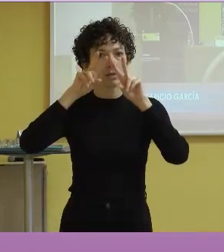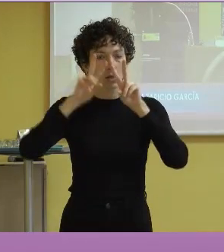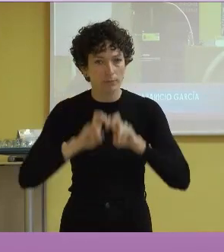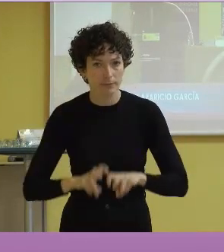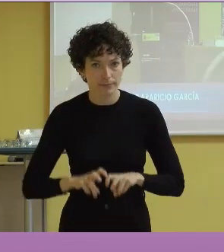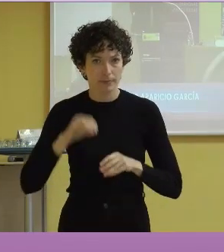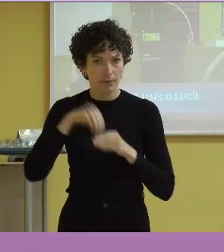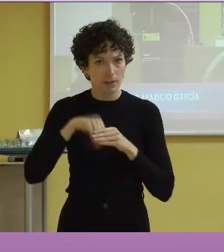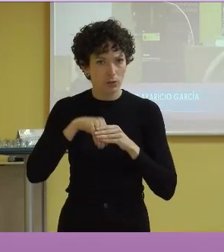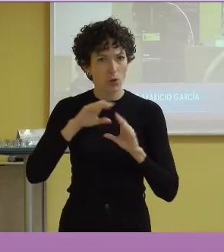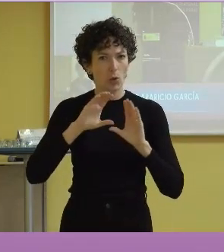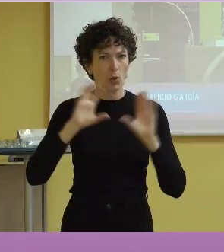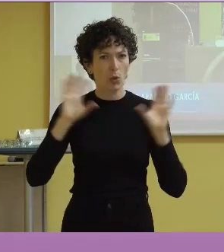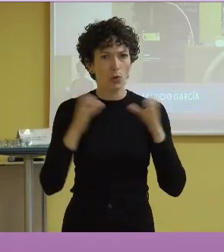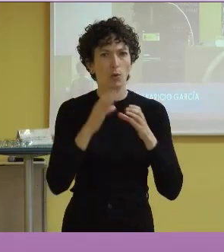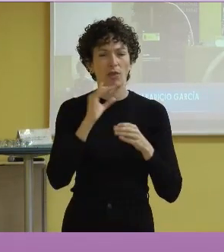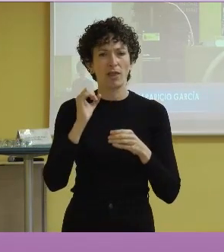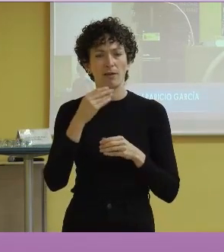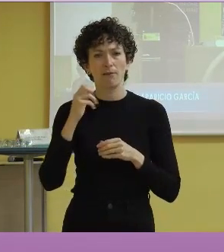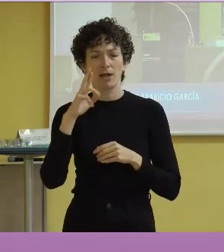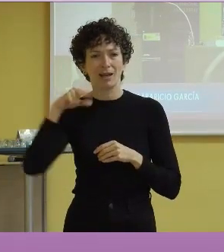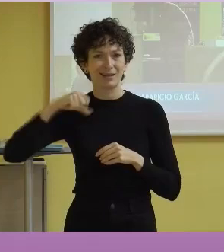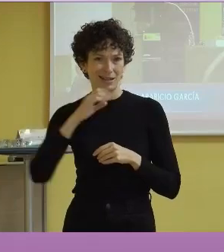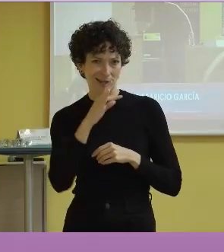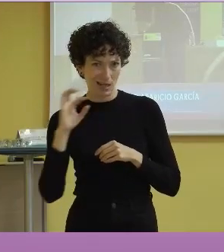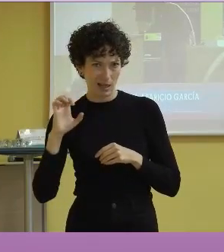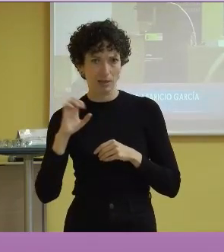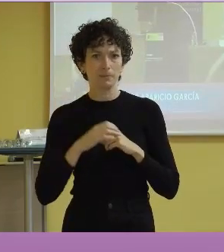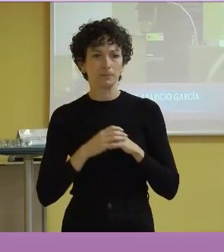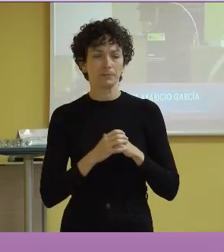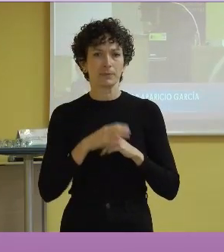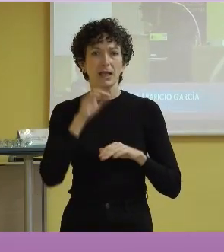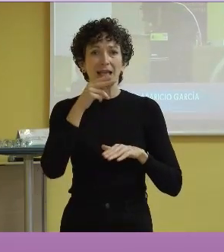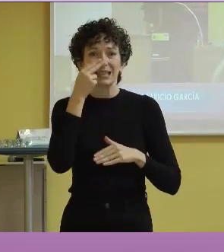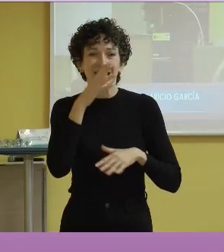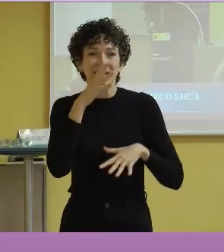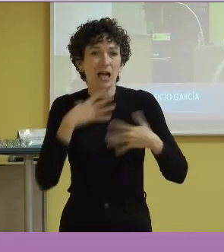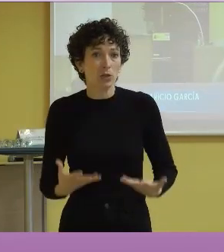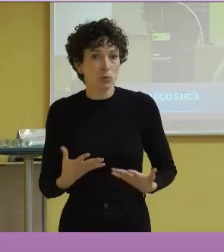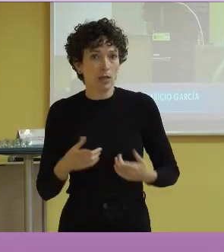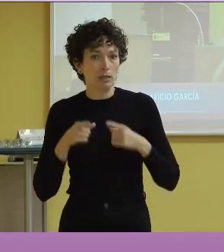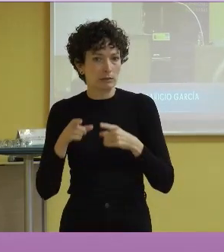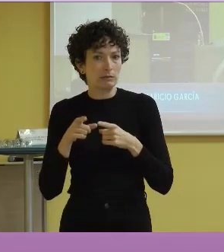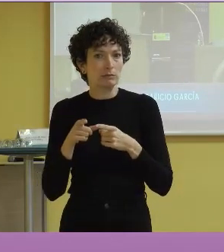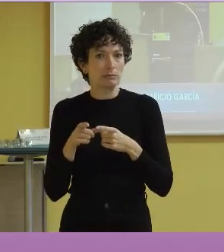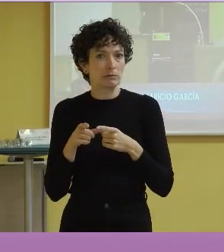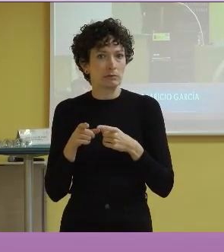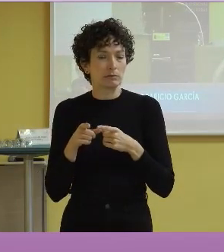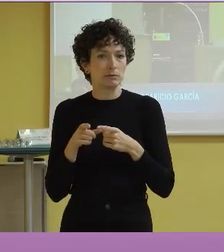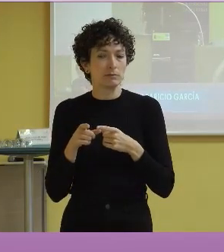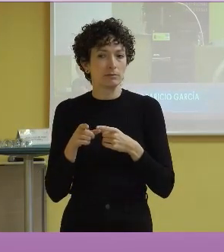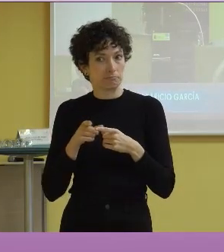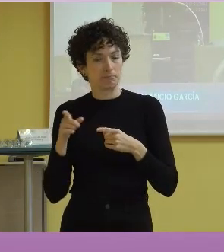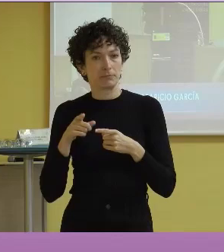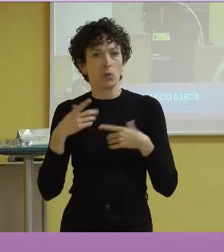de IDIVAL y del Grupo Cibernet. Los intereses actuales de investigación del doctor Infante